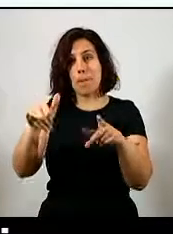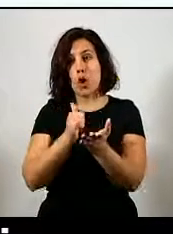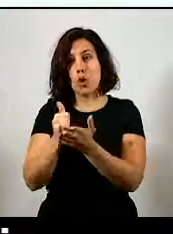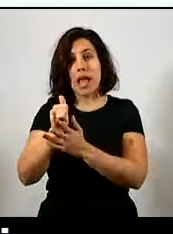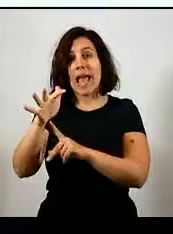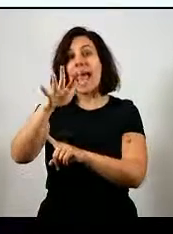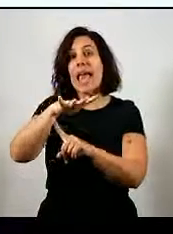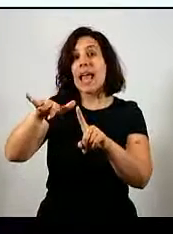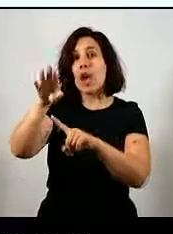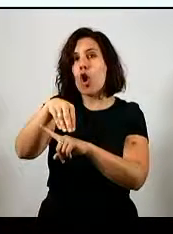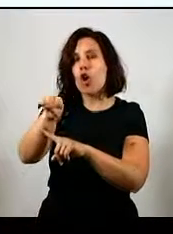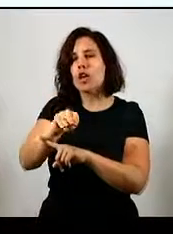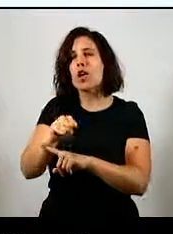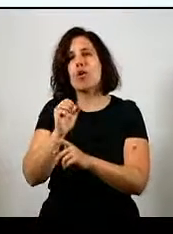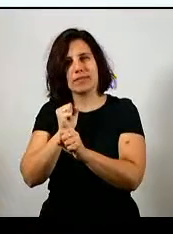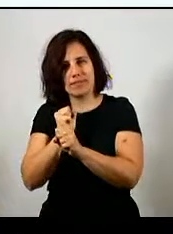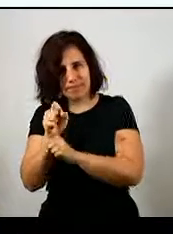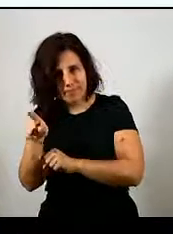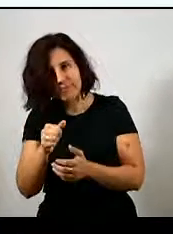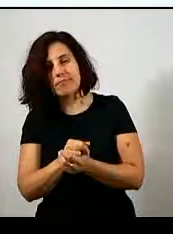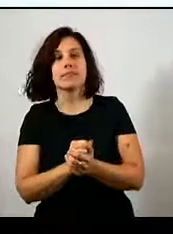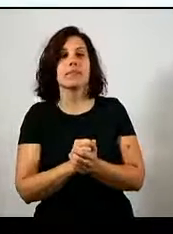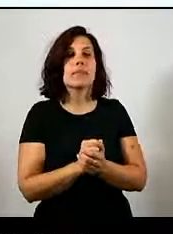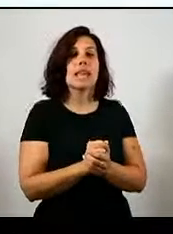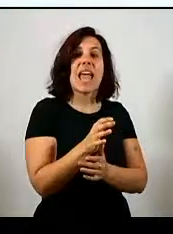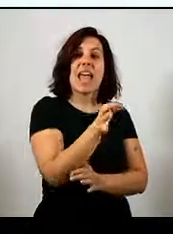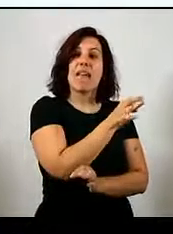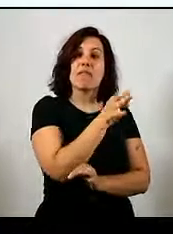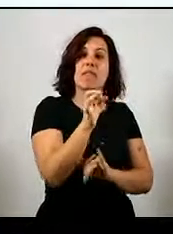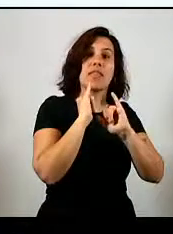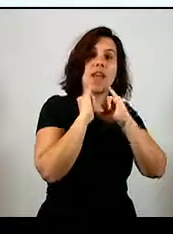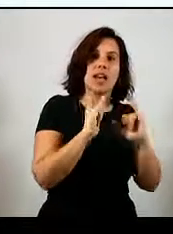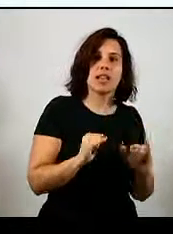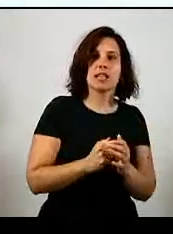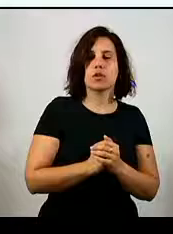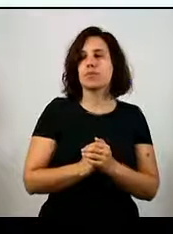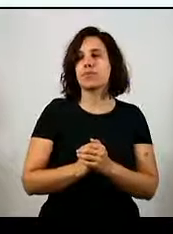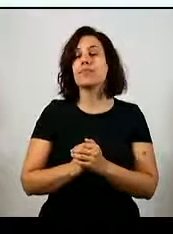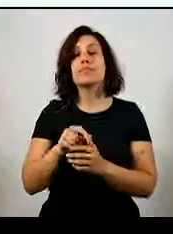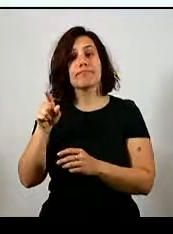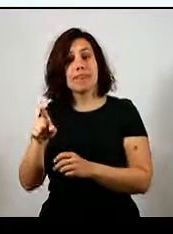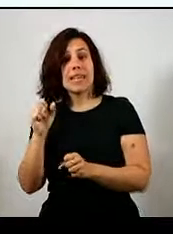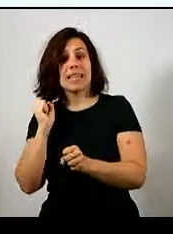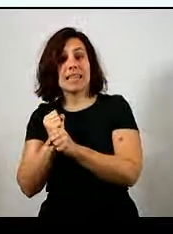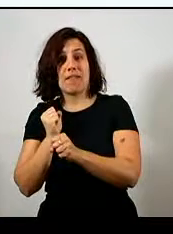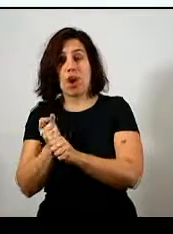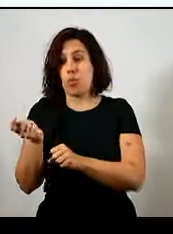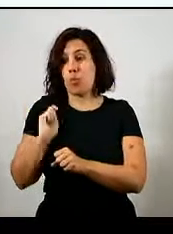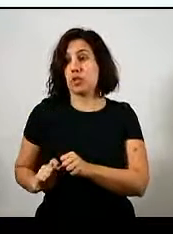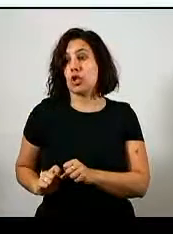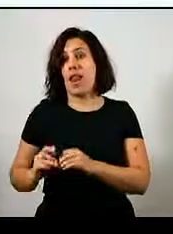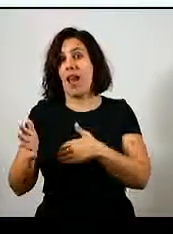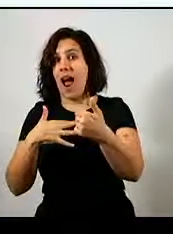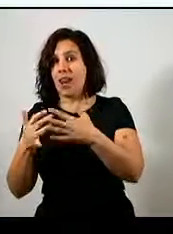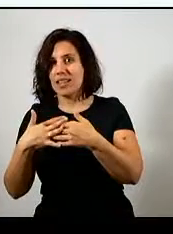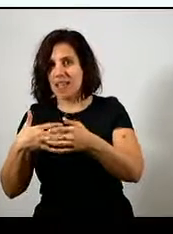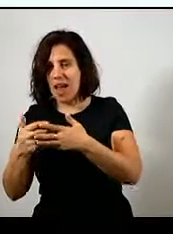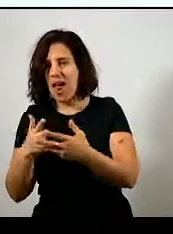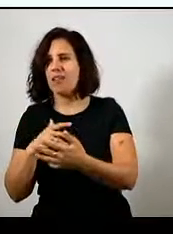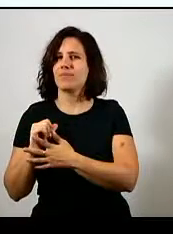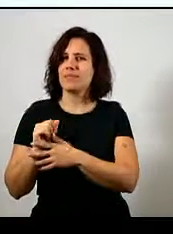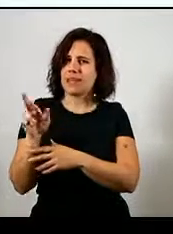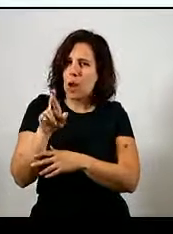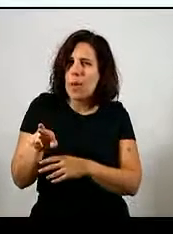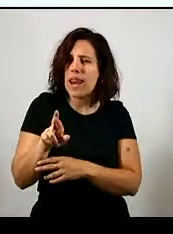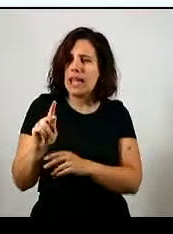ecológicas, eficiencia energética, recuperación de oficios artesanales, transformación digital,